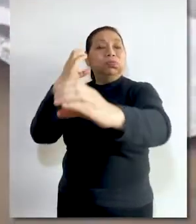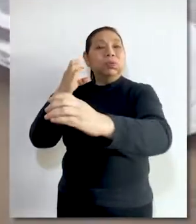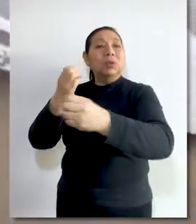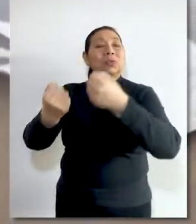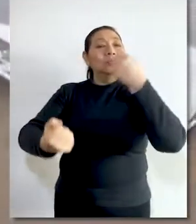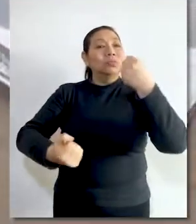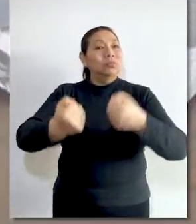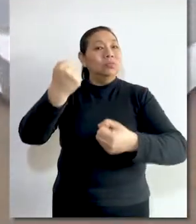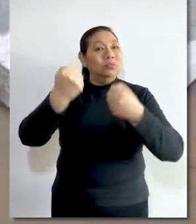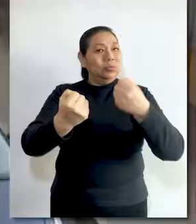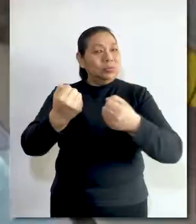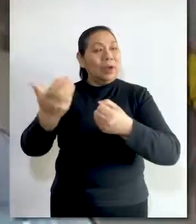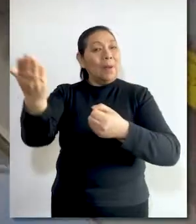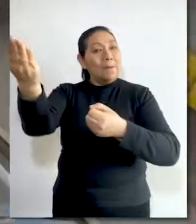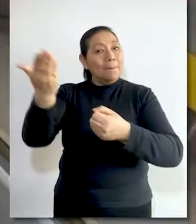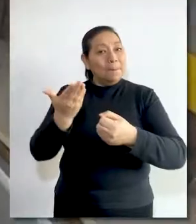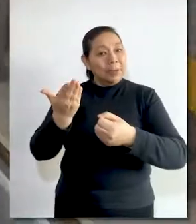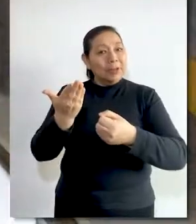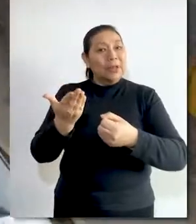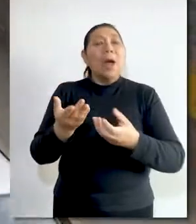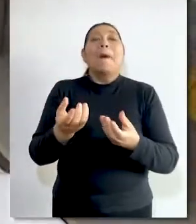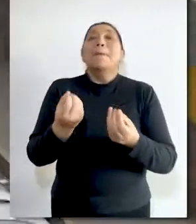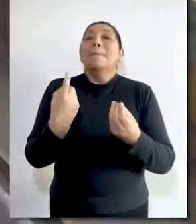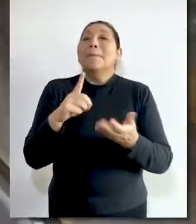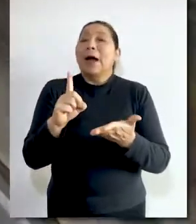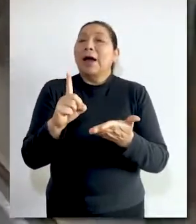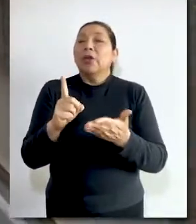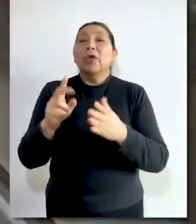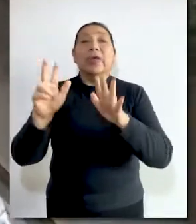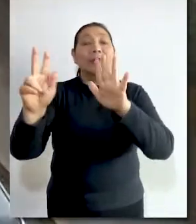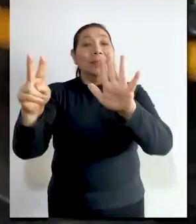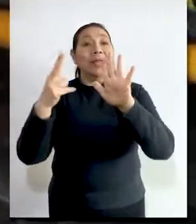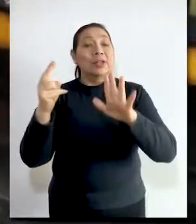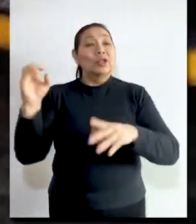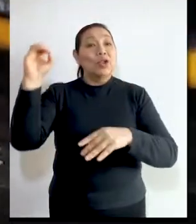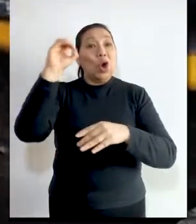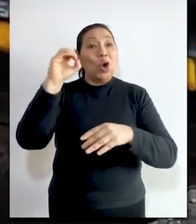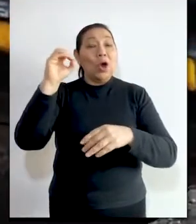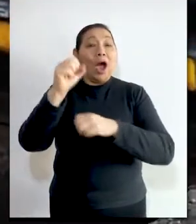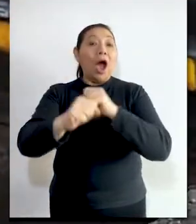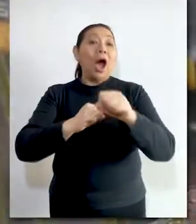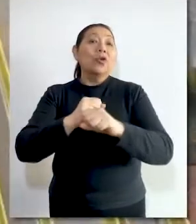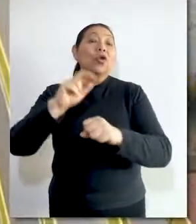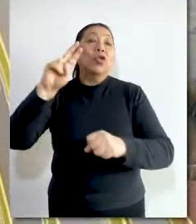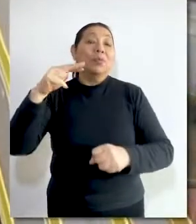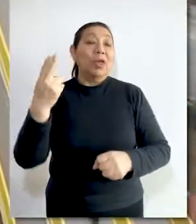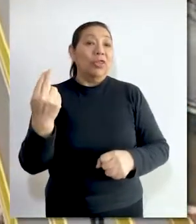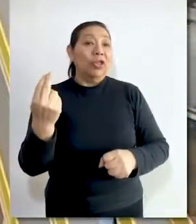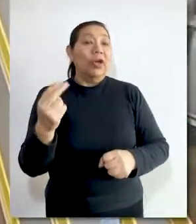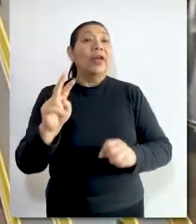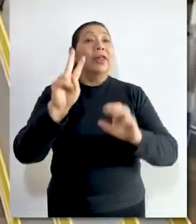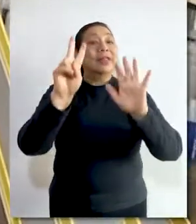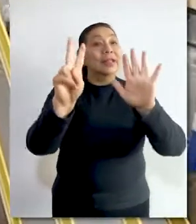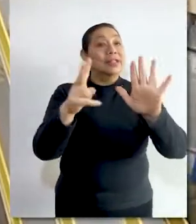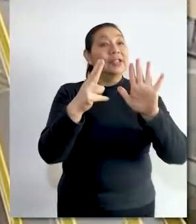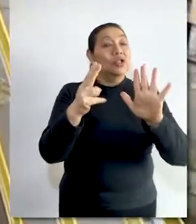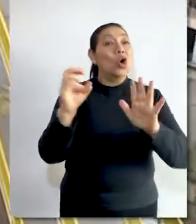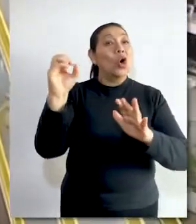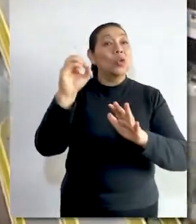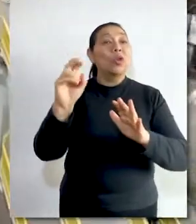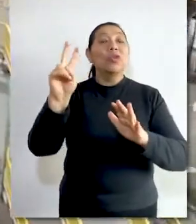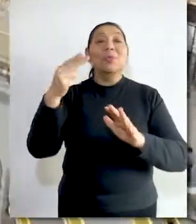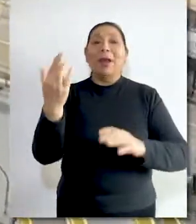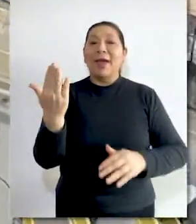durante la prestación del servicio de transporte público entre el 17 de octubre de 2012 y el 17 de octubre